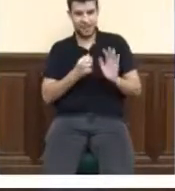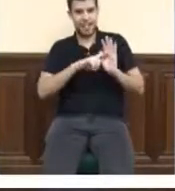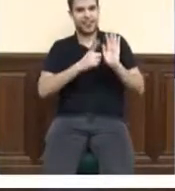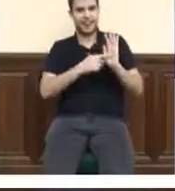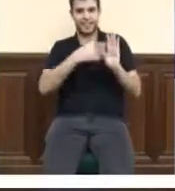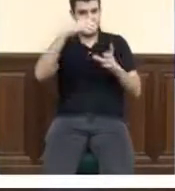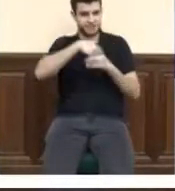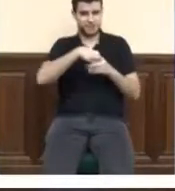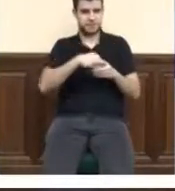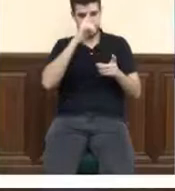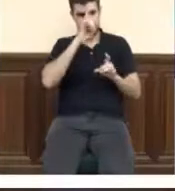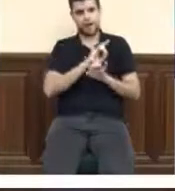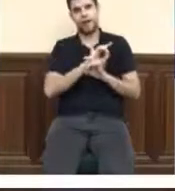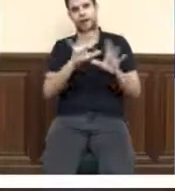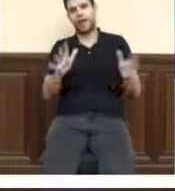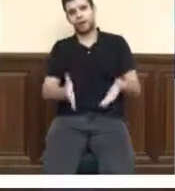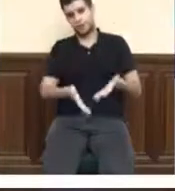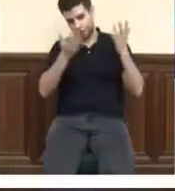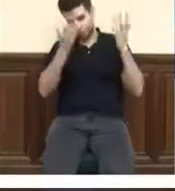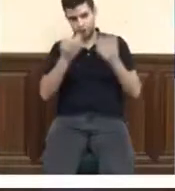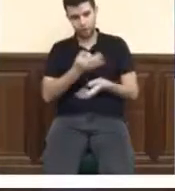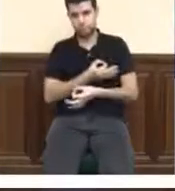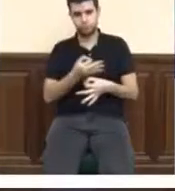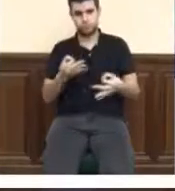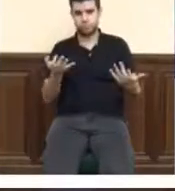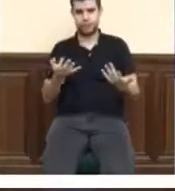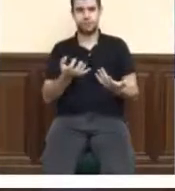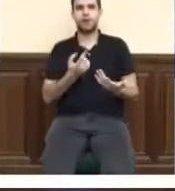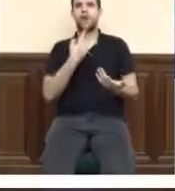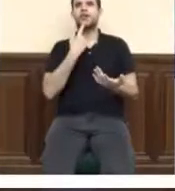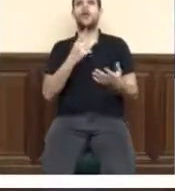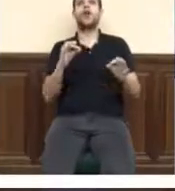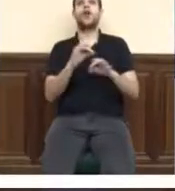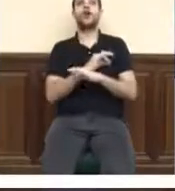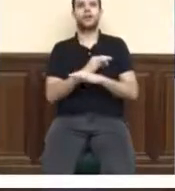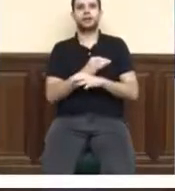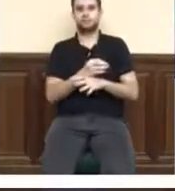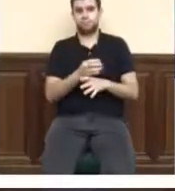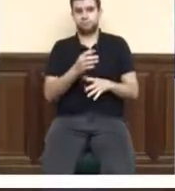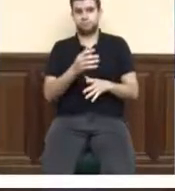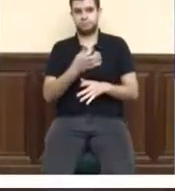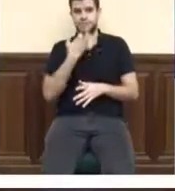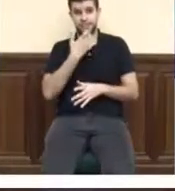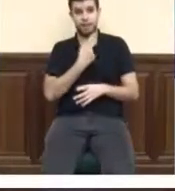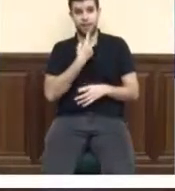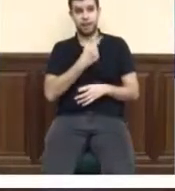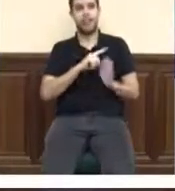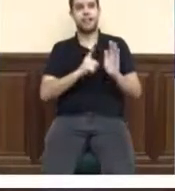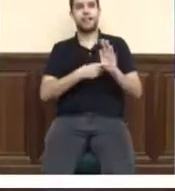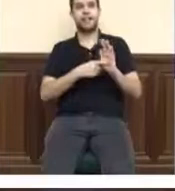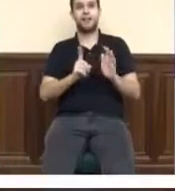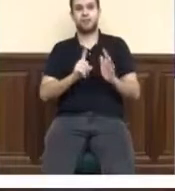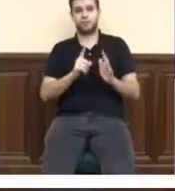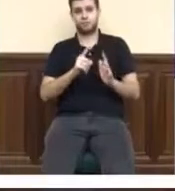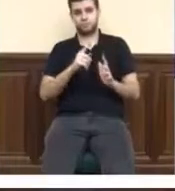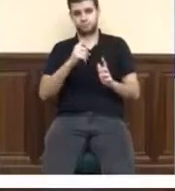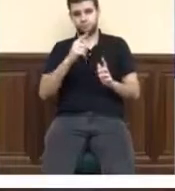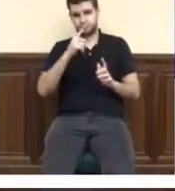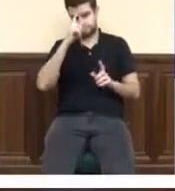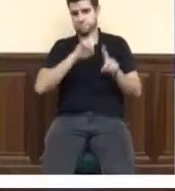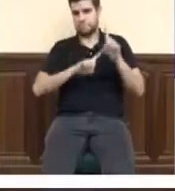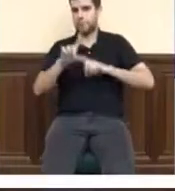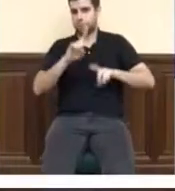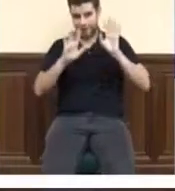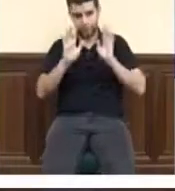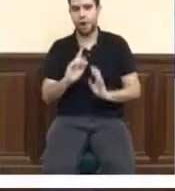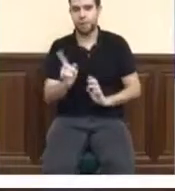lo hemos puesto en cuestión. Vamos, es que decir lo contrario sería una perogrullada. Evidentemente, claro,